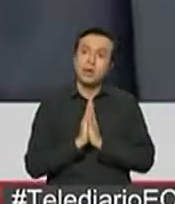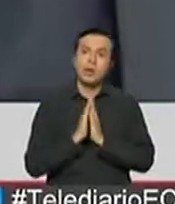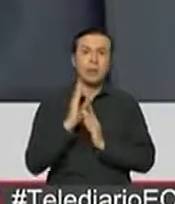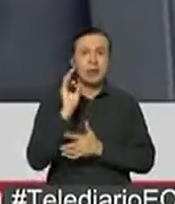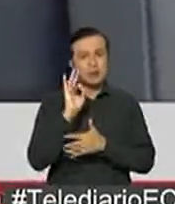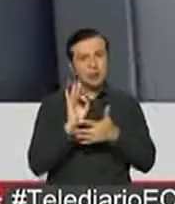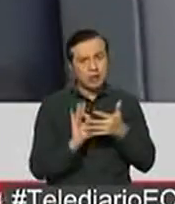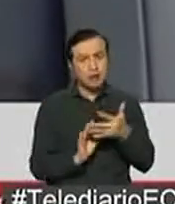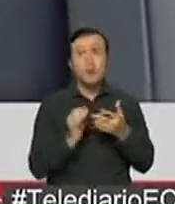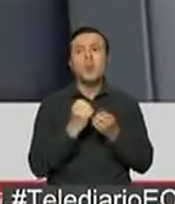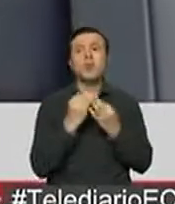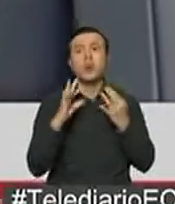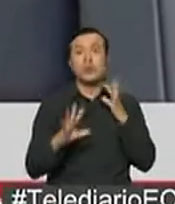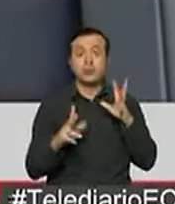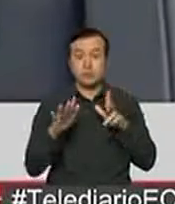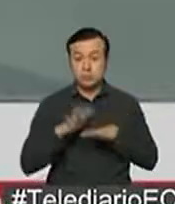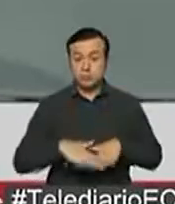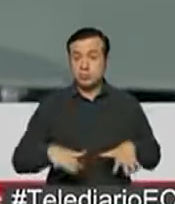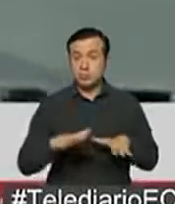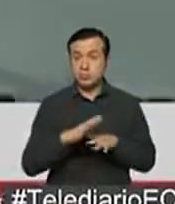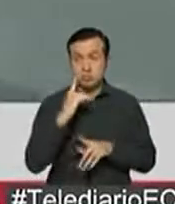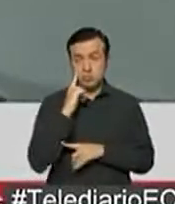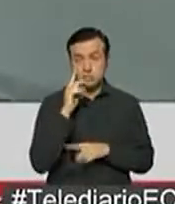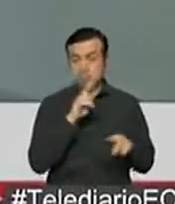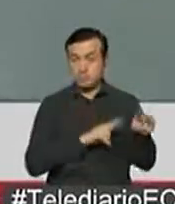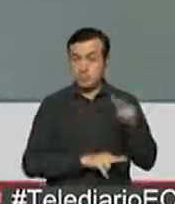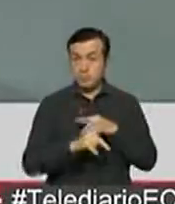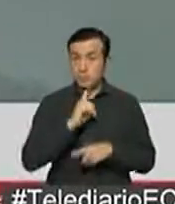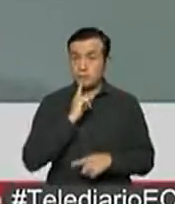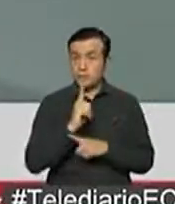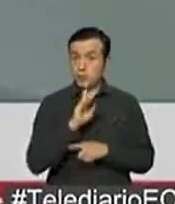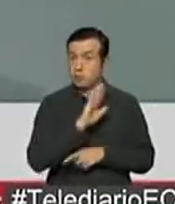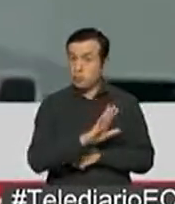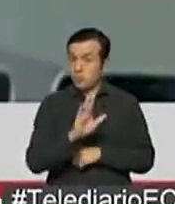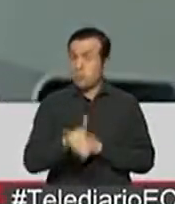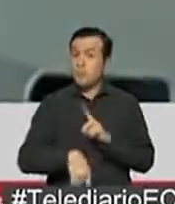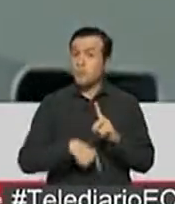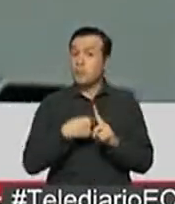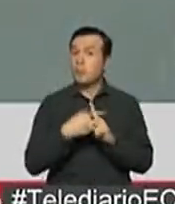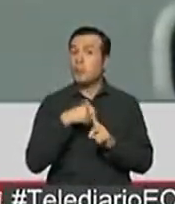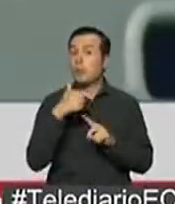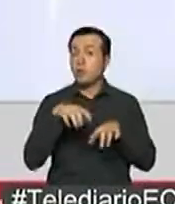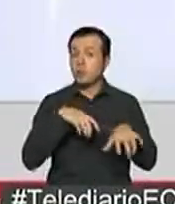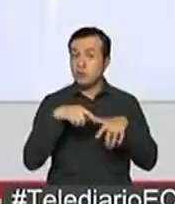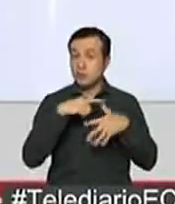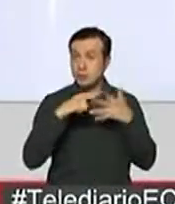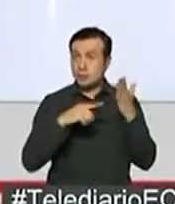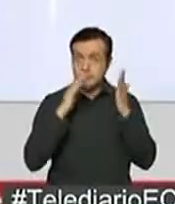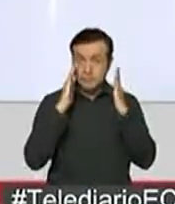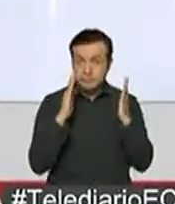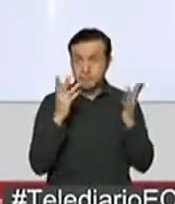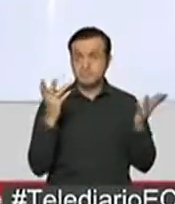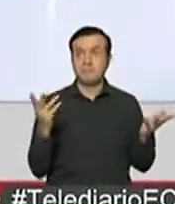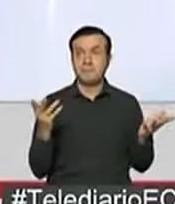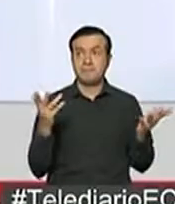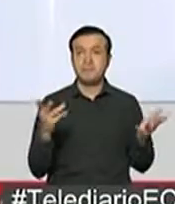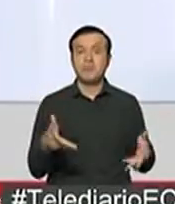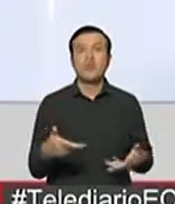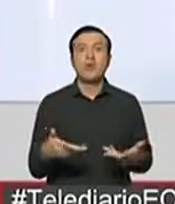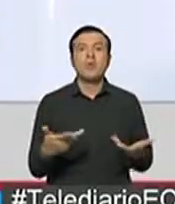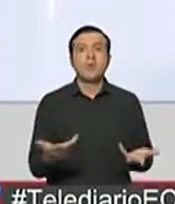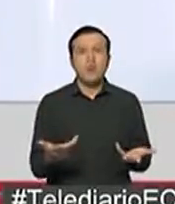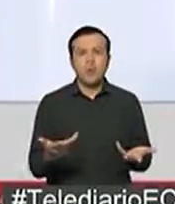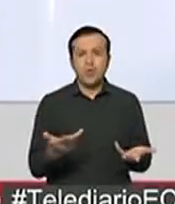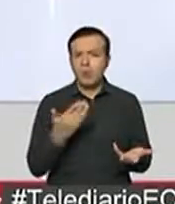estadística de delitos sólo del sector para evidenciar su realidad además de otras acciones de control no debería haber la posibilidad de que